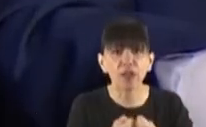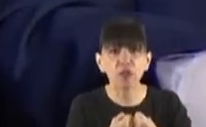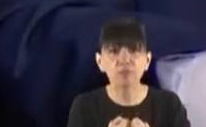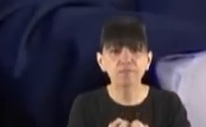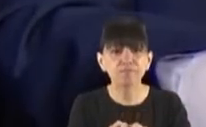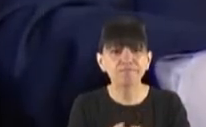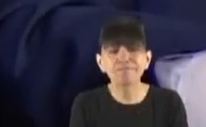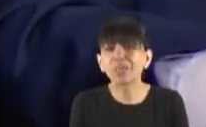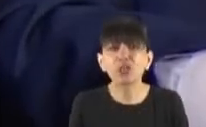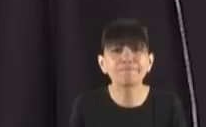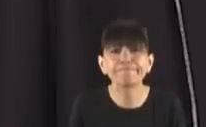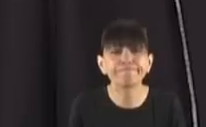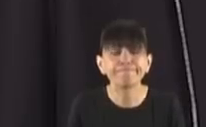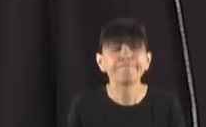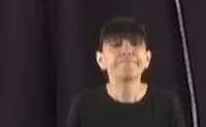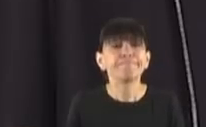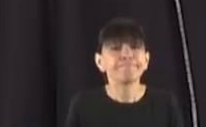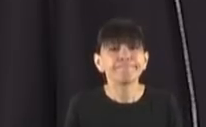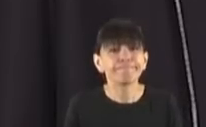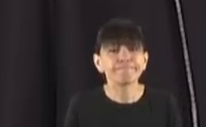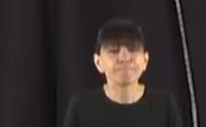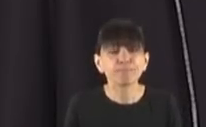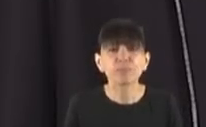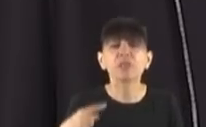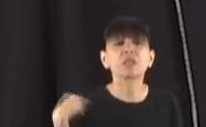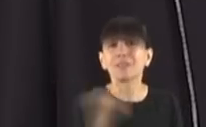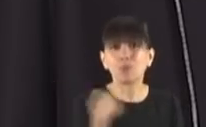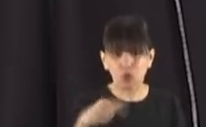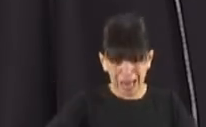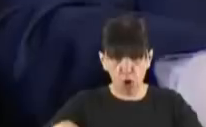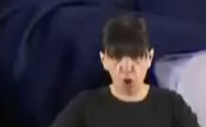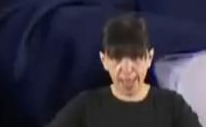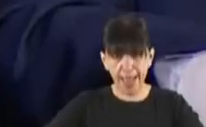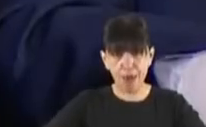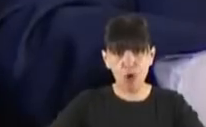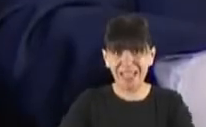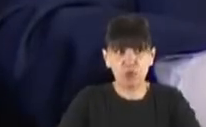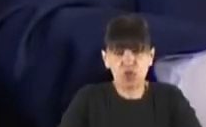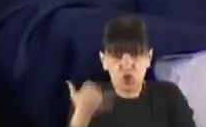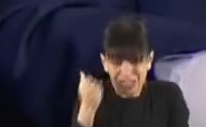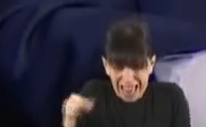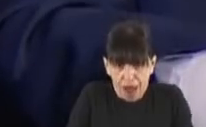No fue lo que ocurrió. Y a nosotros, en lo más inmediato, nos